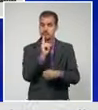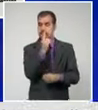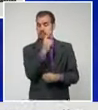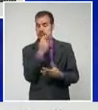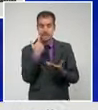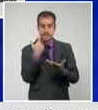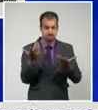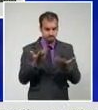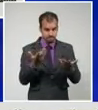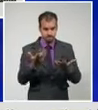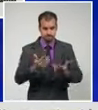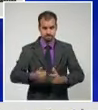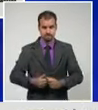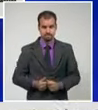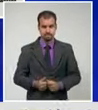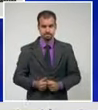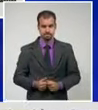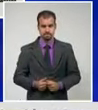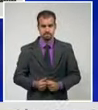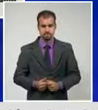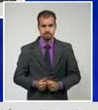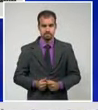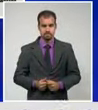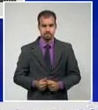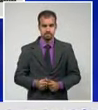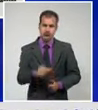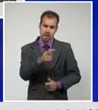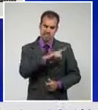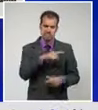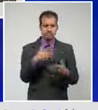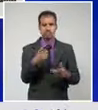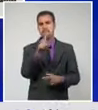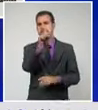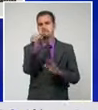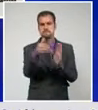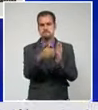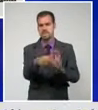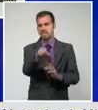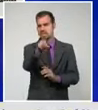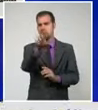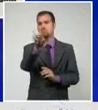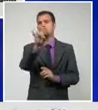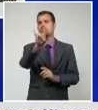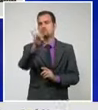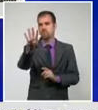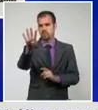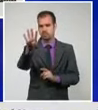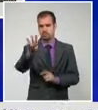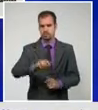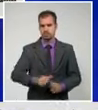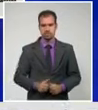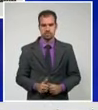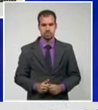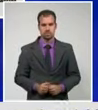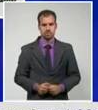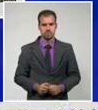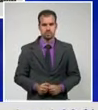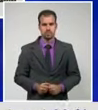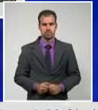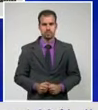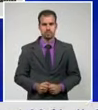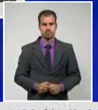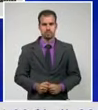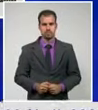a analizar, que ayer fueron de 1.194, en relación con la